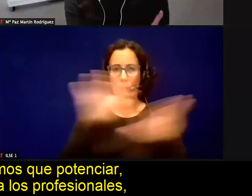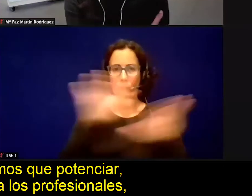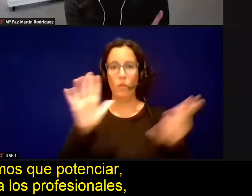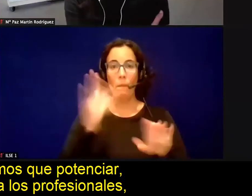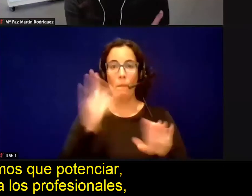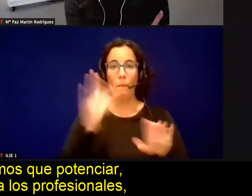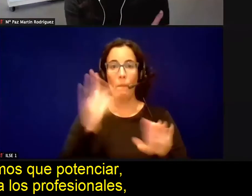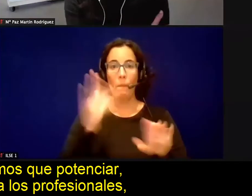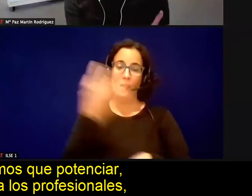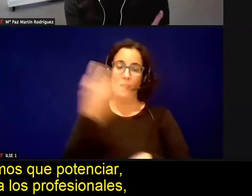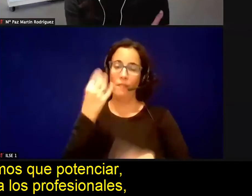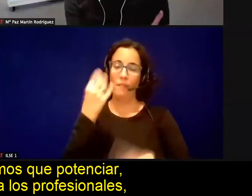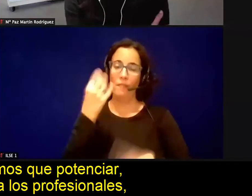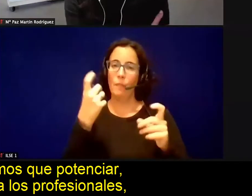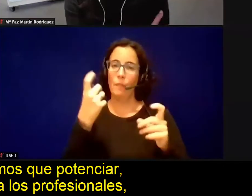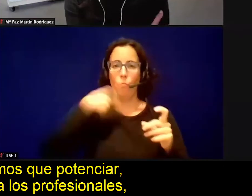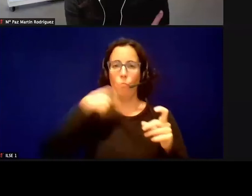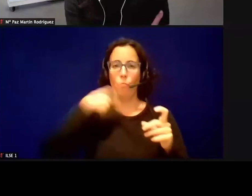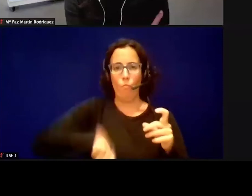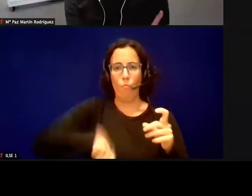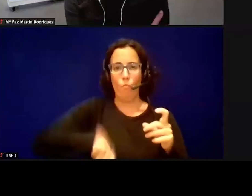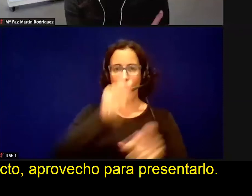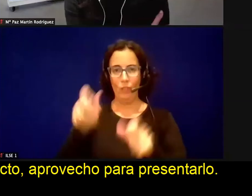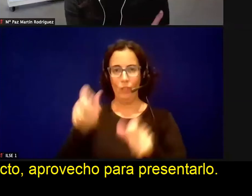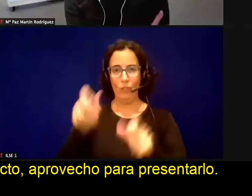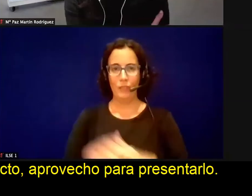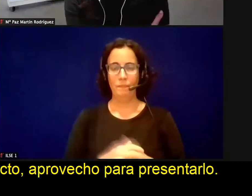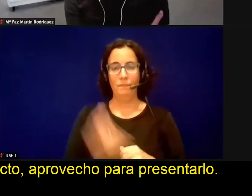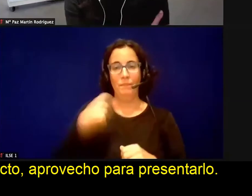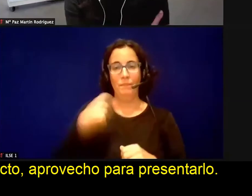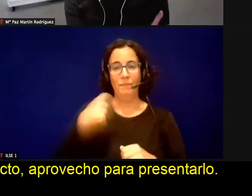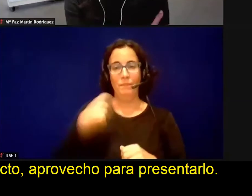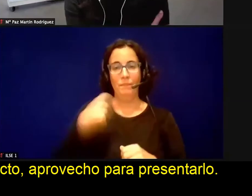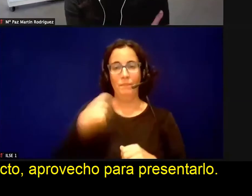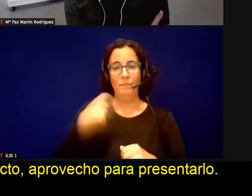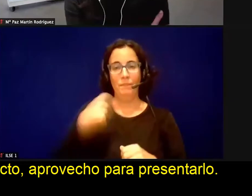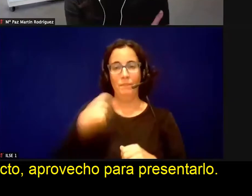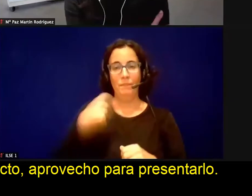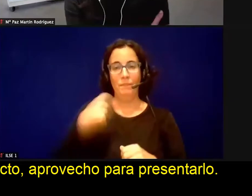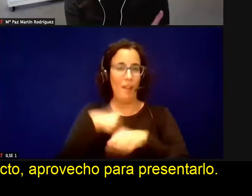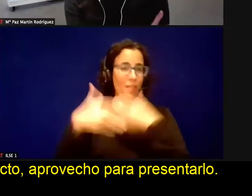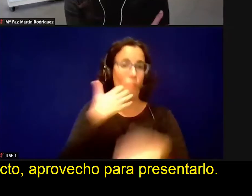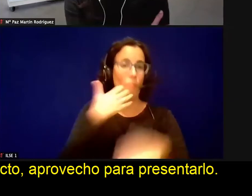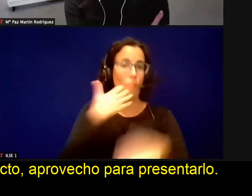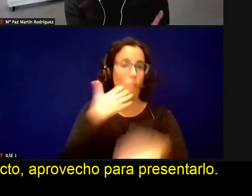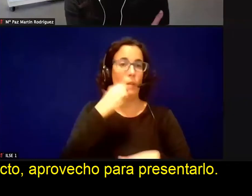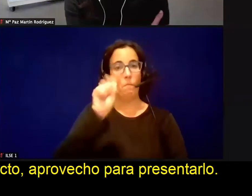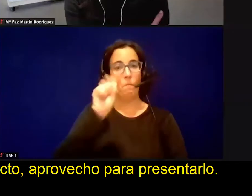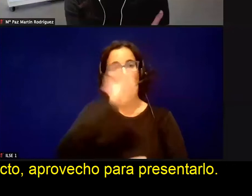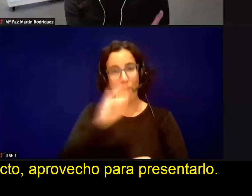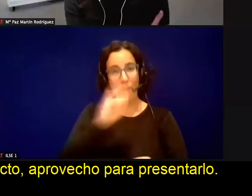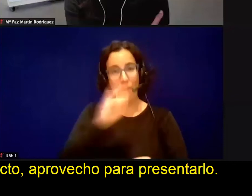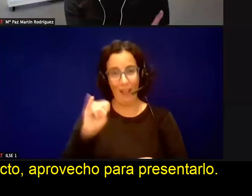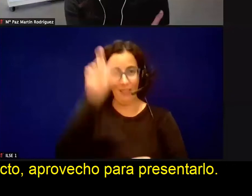a la parte que está allí como trabajando el día a día, pues como Paz Martín Rodríguez, que aprovecho ya también para presentarte,